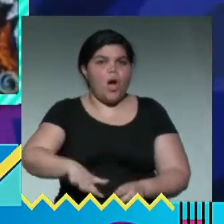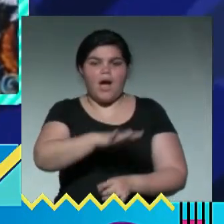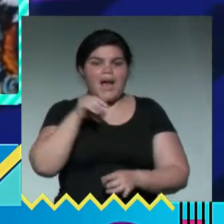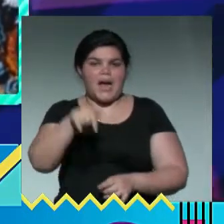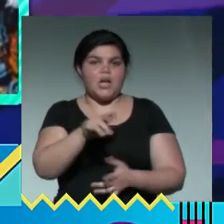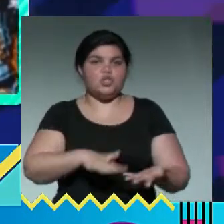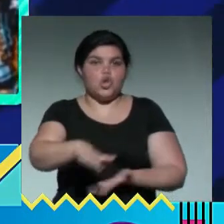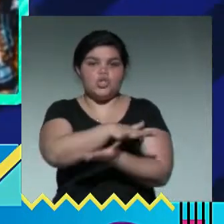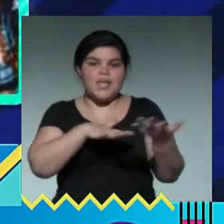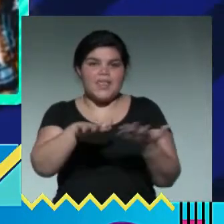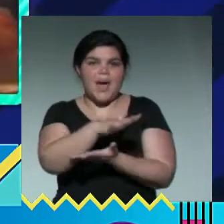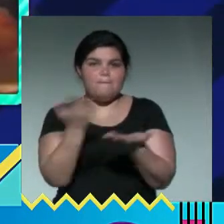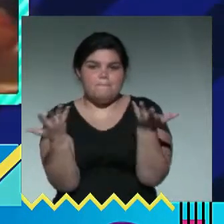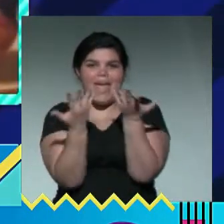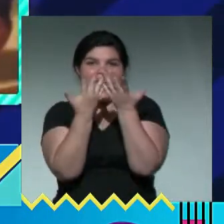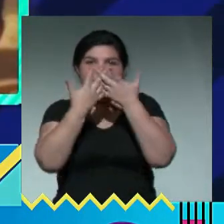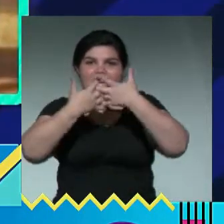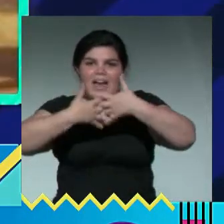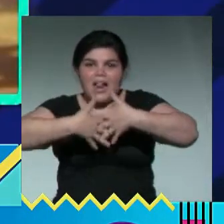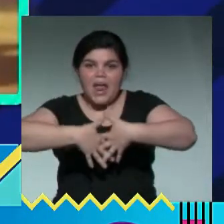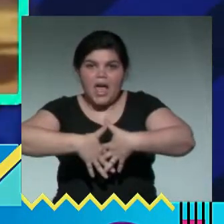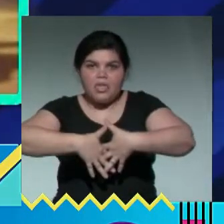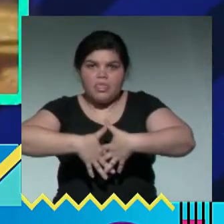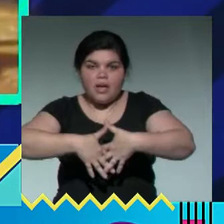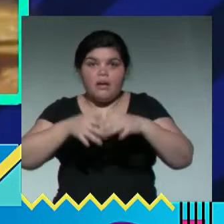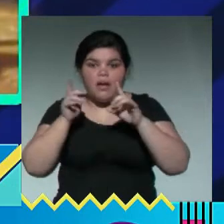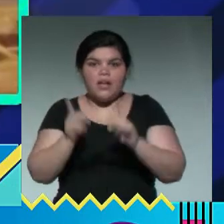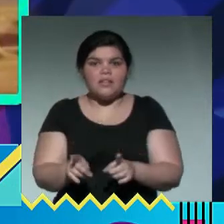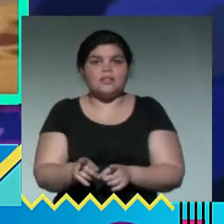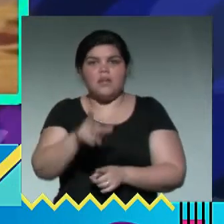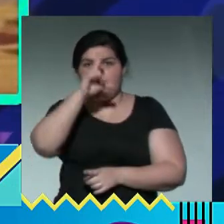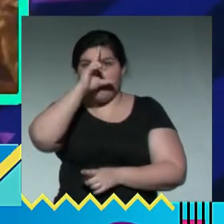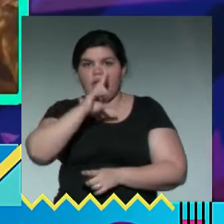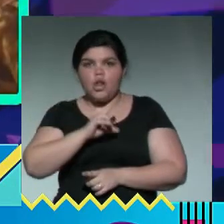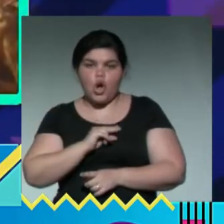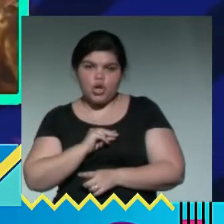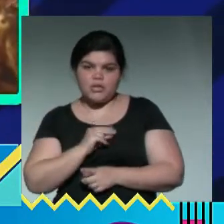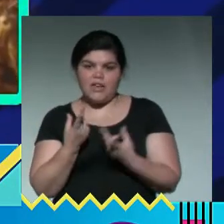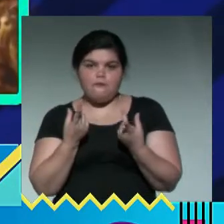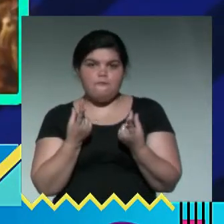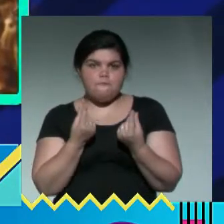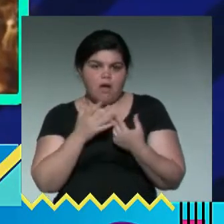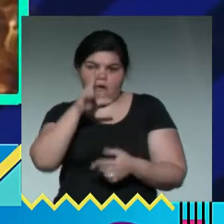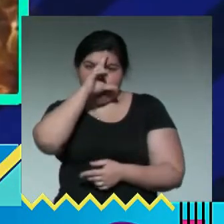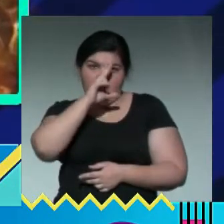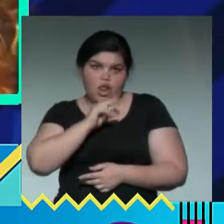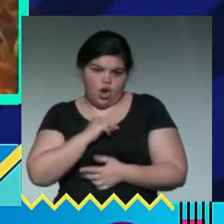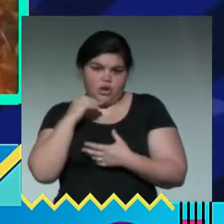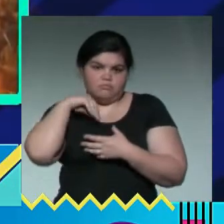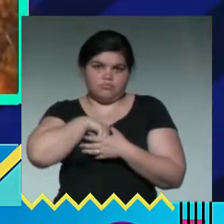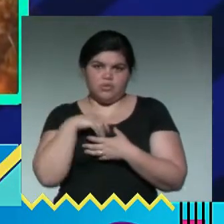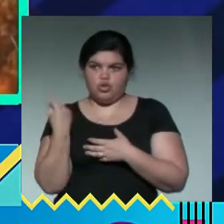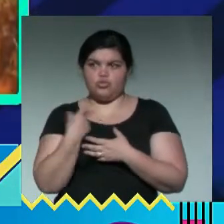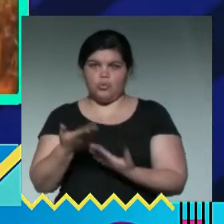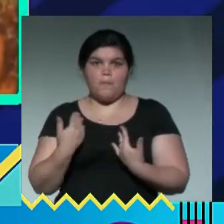mestiza, como digo, heredó muchos valores que nosotros no los podemos negar tampoco. Es decir, nosotros hablamos